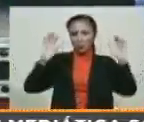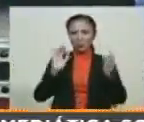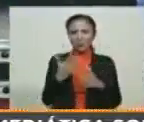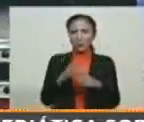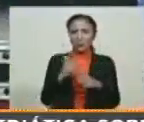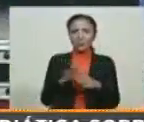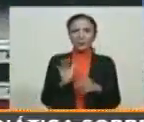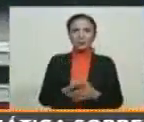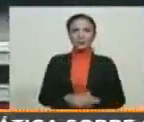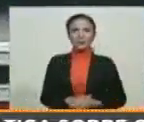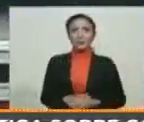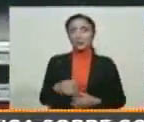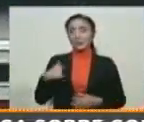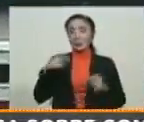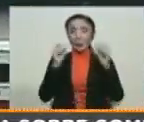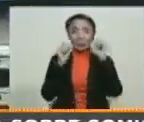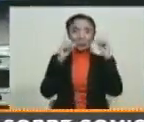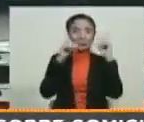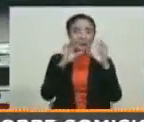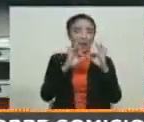no dejo impresionarme